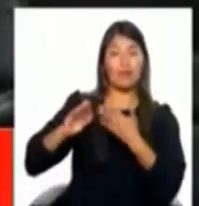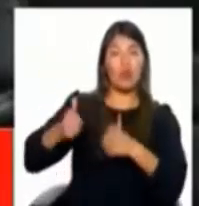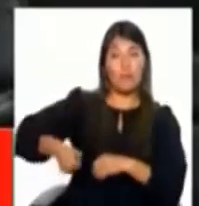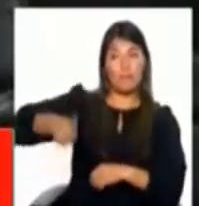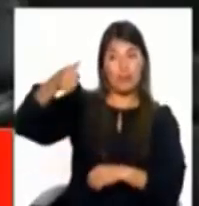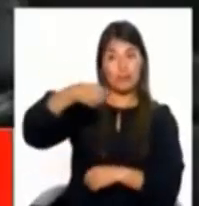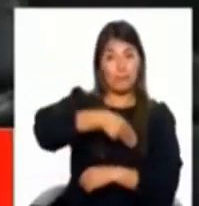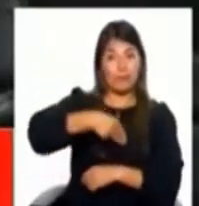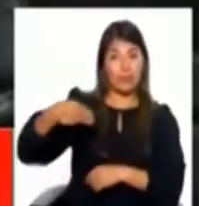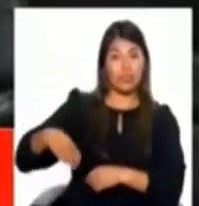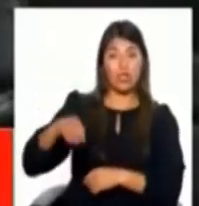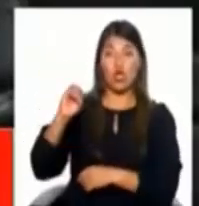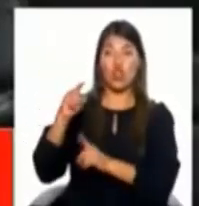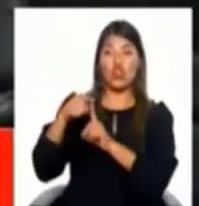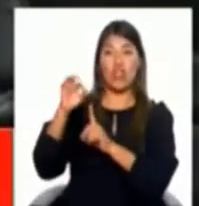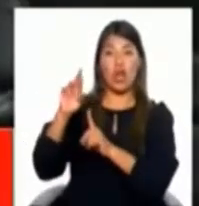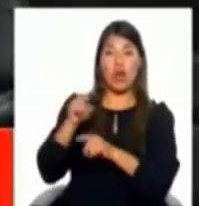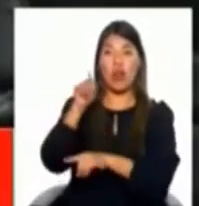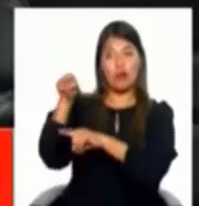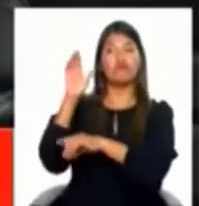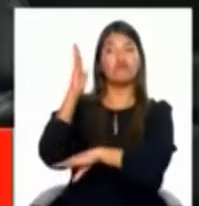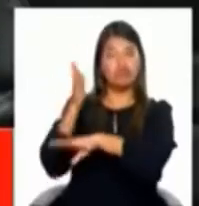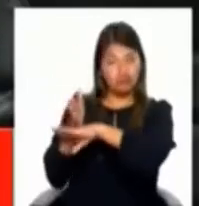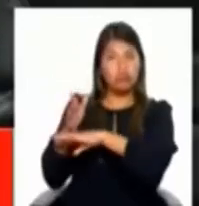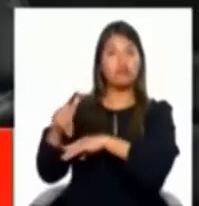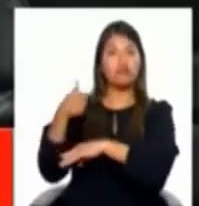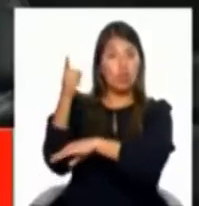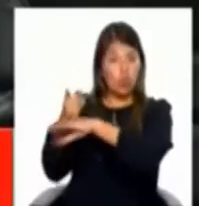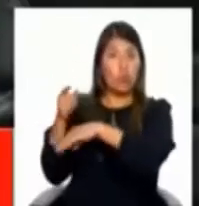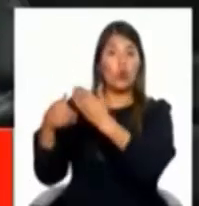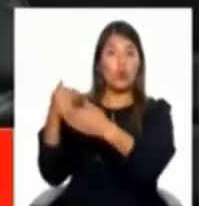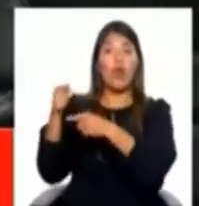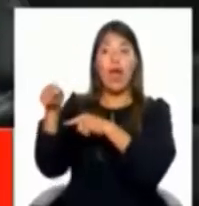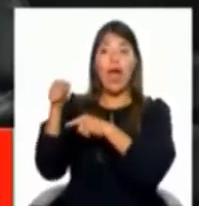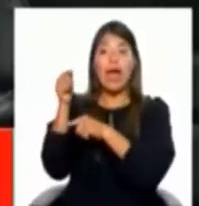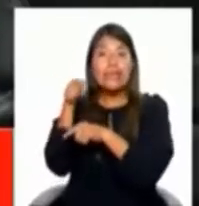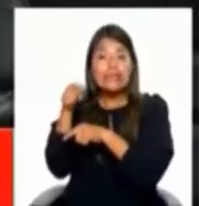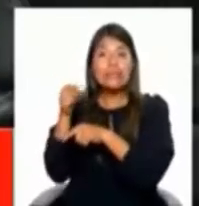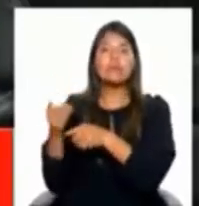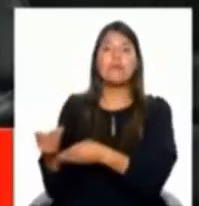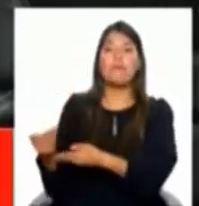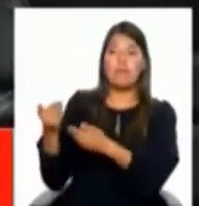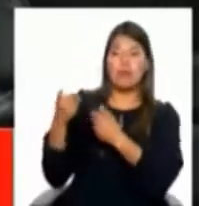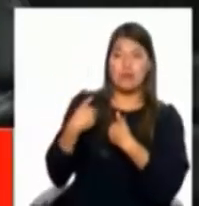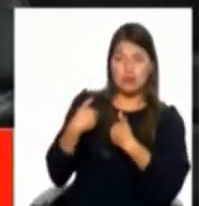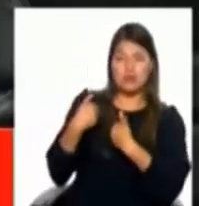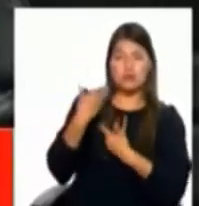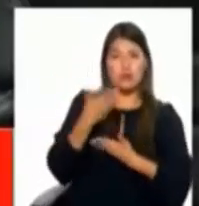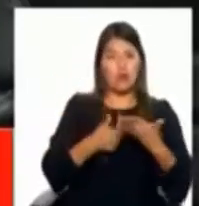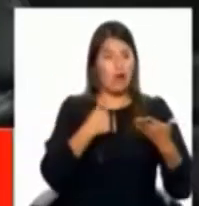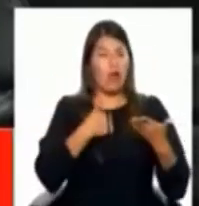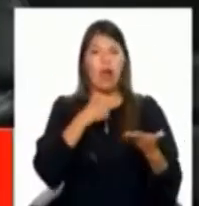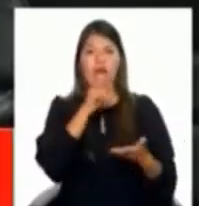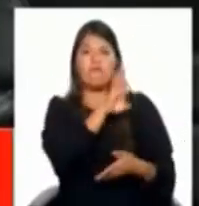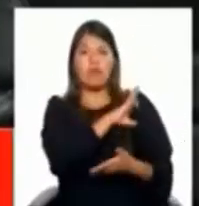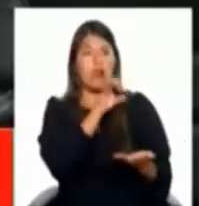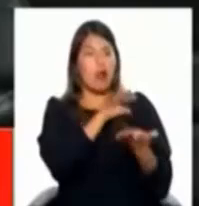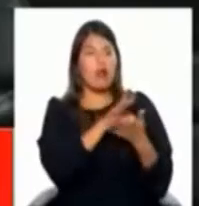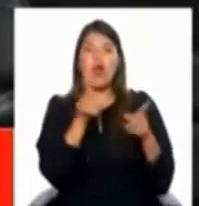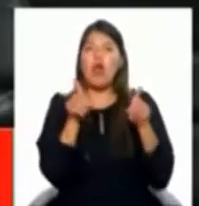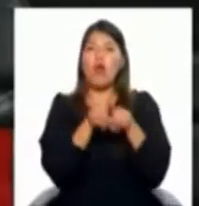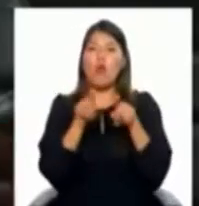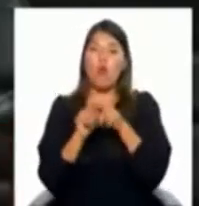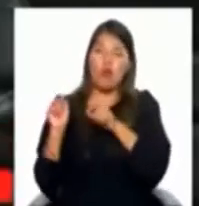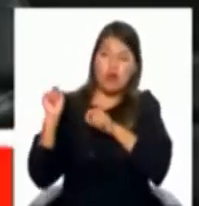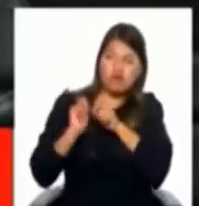Ministros, buscan mi salida de la Fiscalía de la Nación. Entonces, no solo hay una venganza